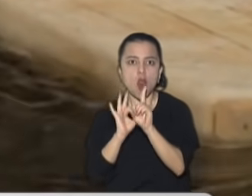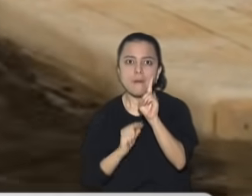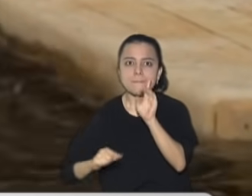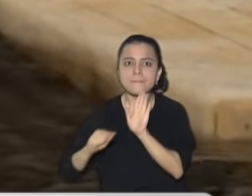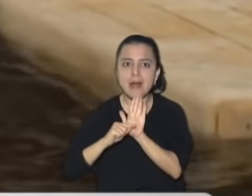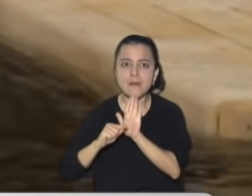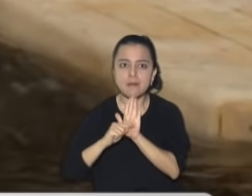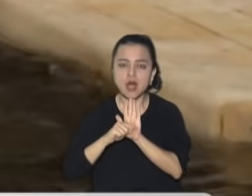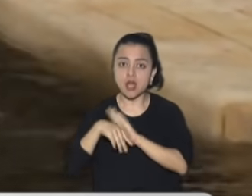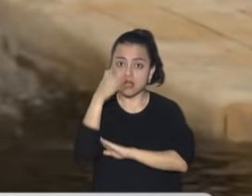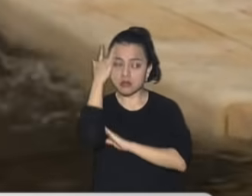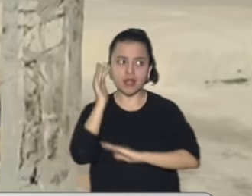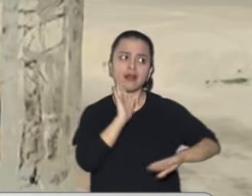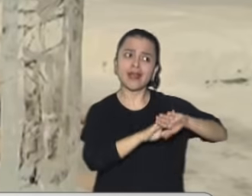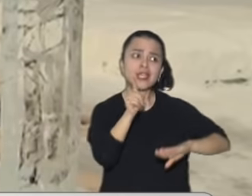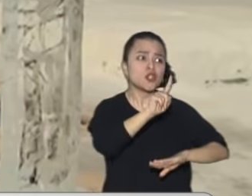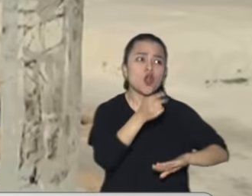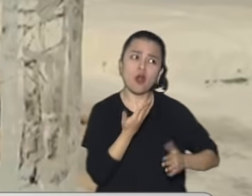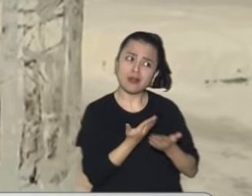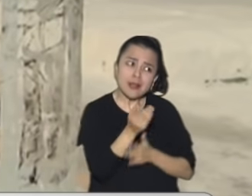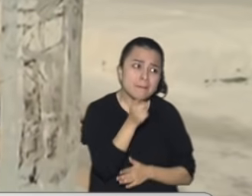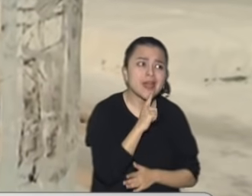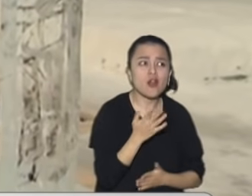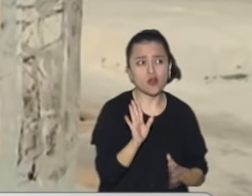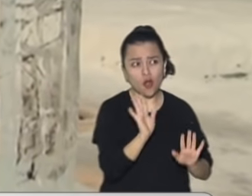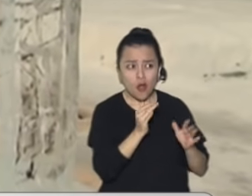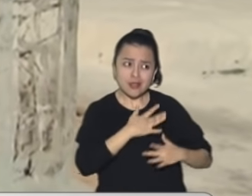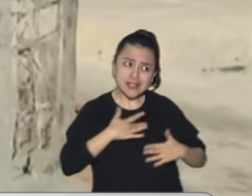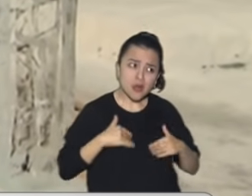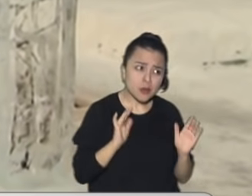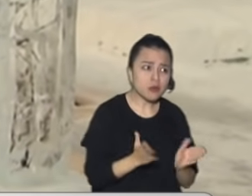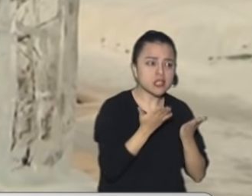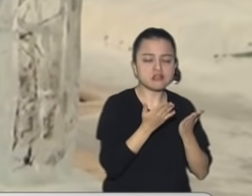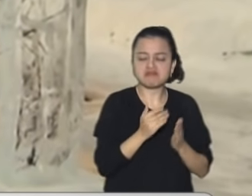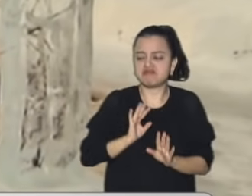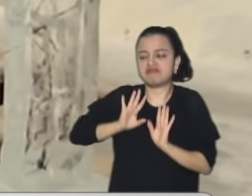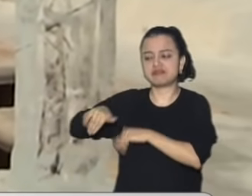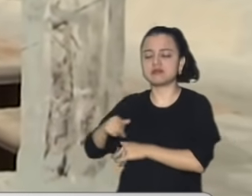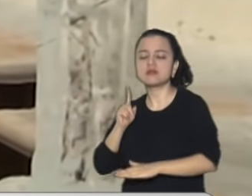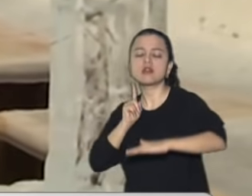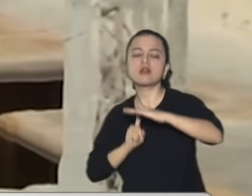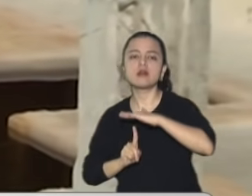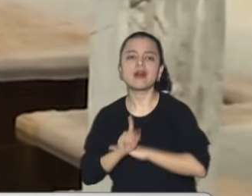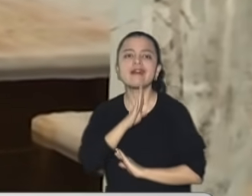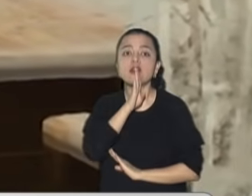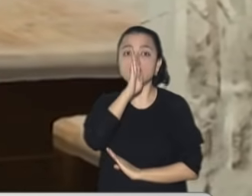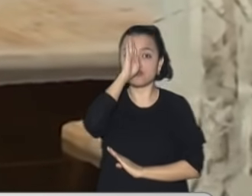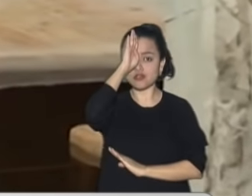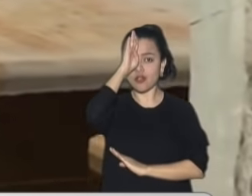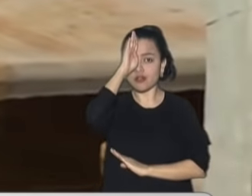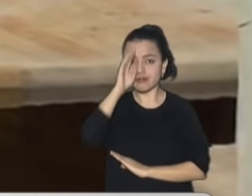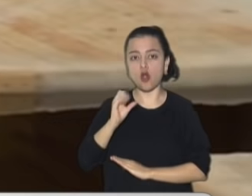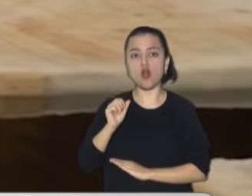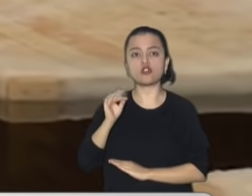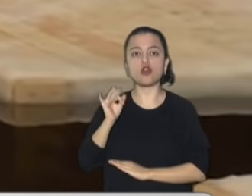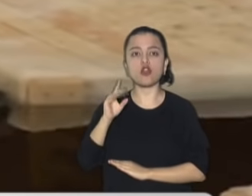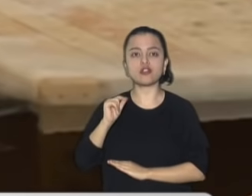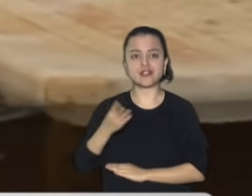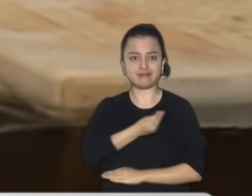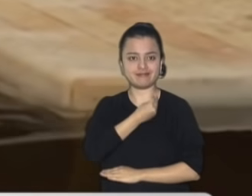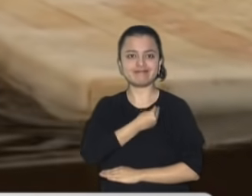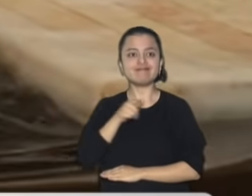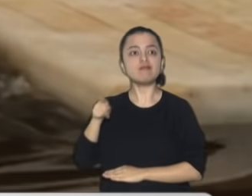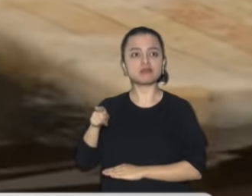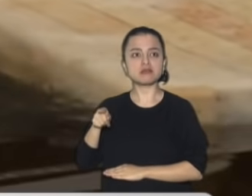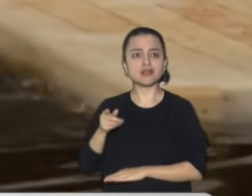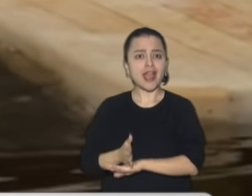advertencias de autoridades sanitarias y religiosas por la pandemia del coronavirus. Esta no es la primera vez que Putin se da un chapuzón en aguas heladas,